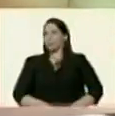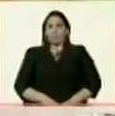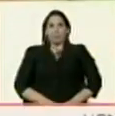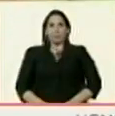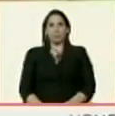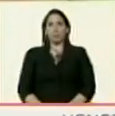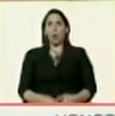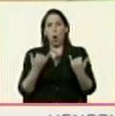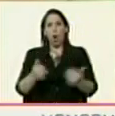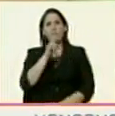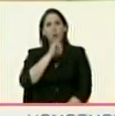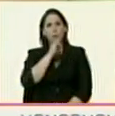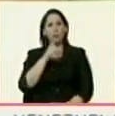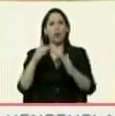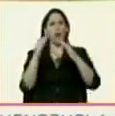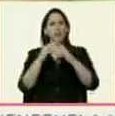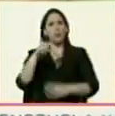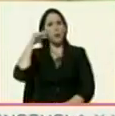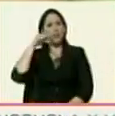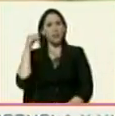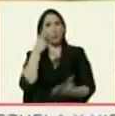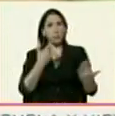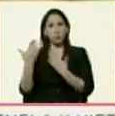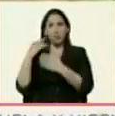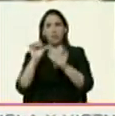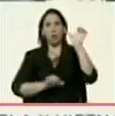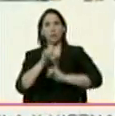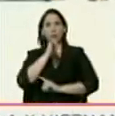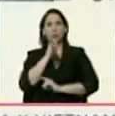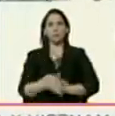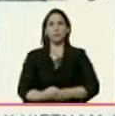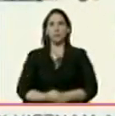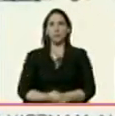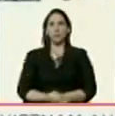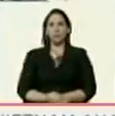información de último minuto en la Casa Amarilla. Graya Casera con los detalles.